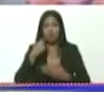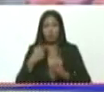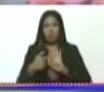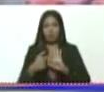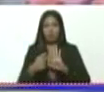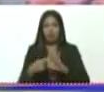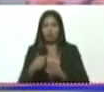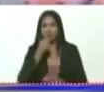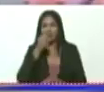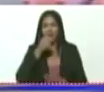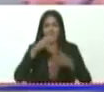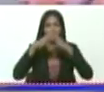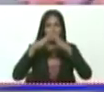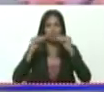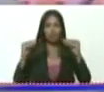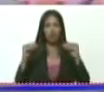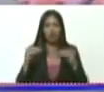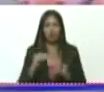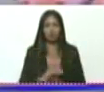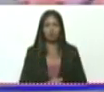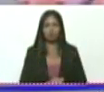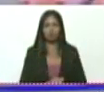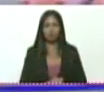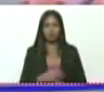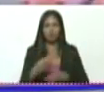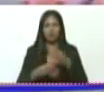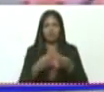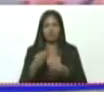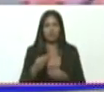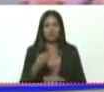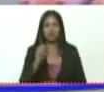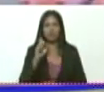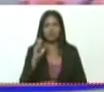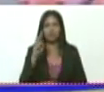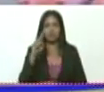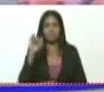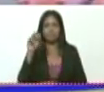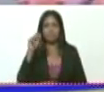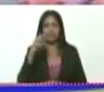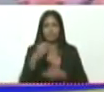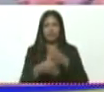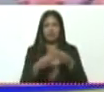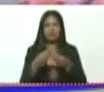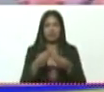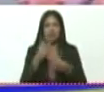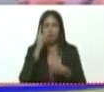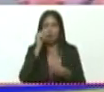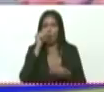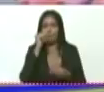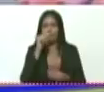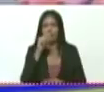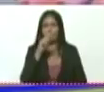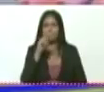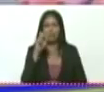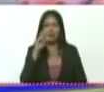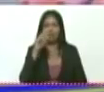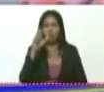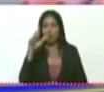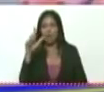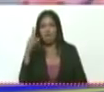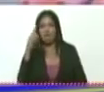todo. Iban a asaltar el SEBIN para sacar al señor Baduel y